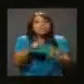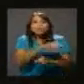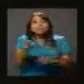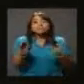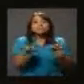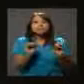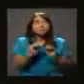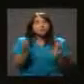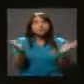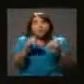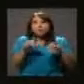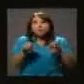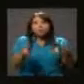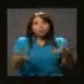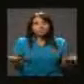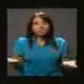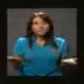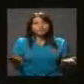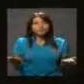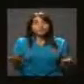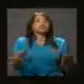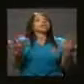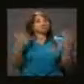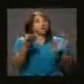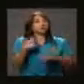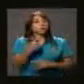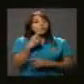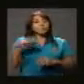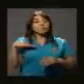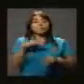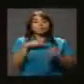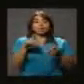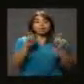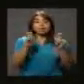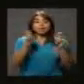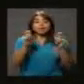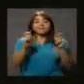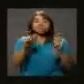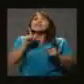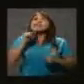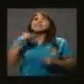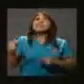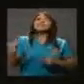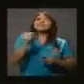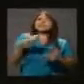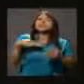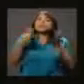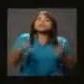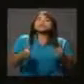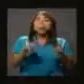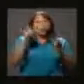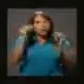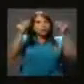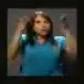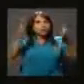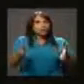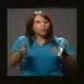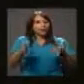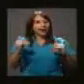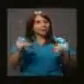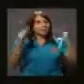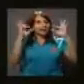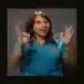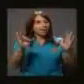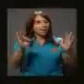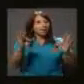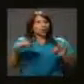promoción segundo ya dije que el Ministerio de Educación va haber una educadora o un educador calificado de ministro de este país y